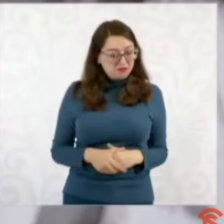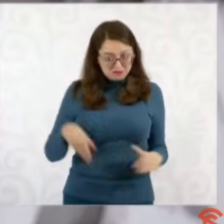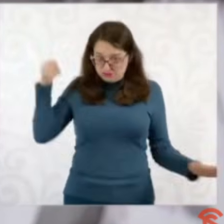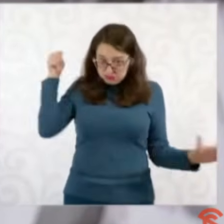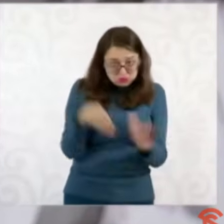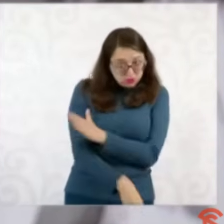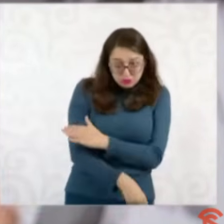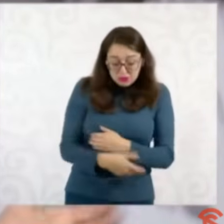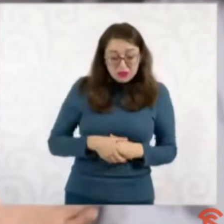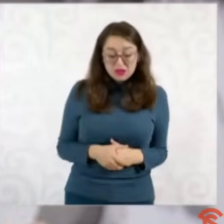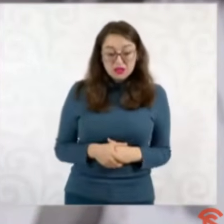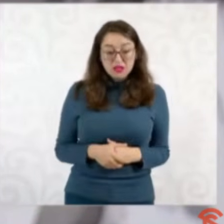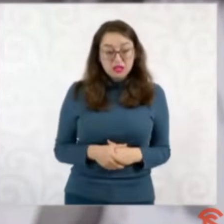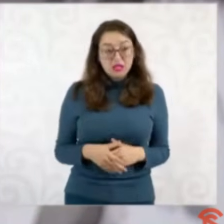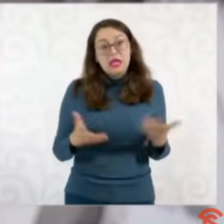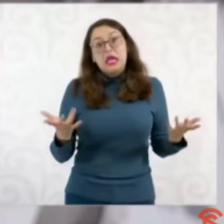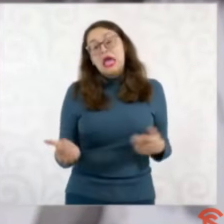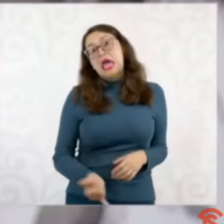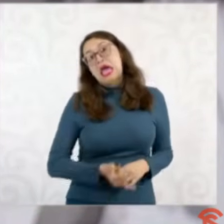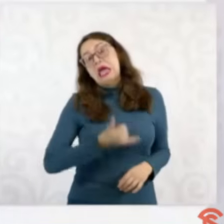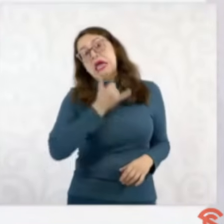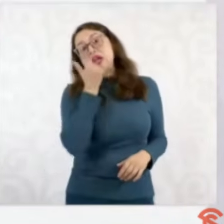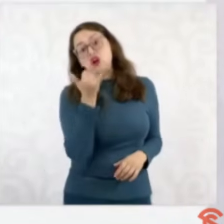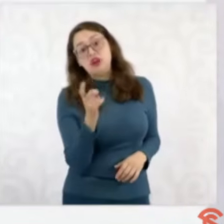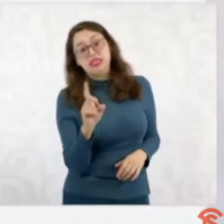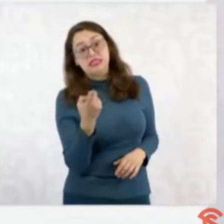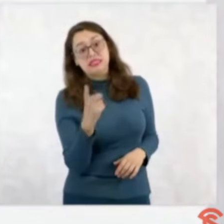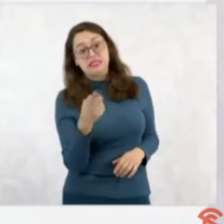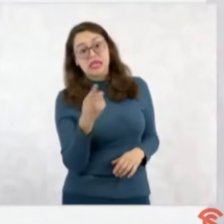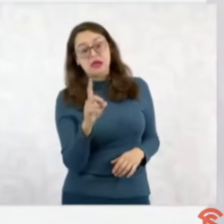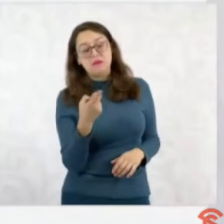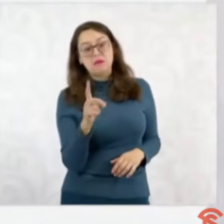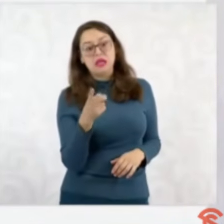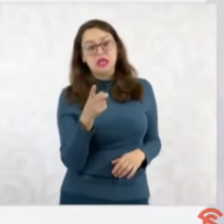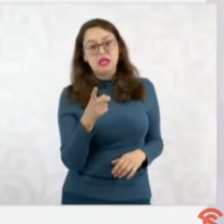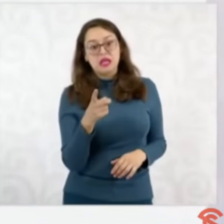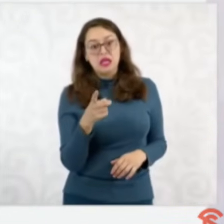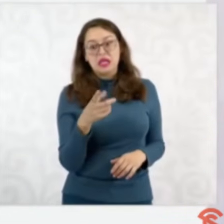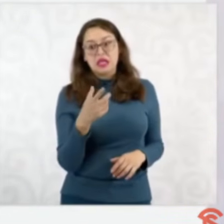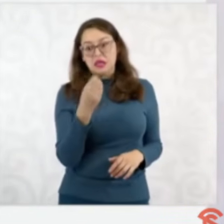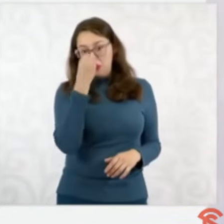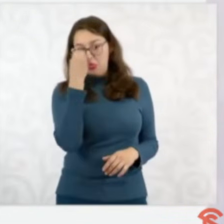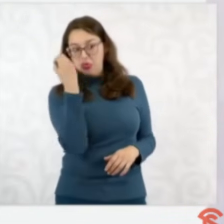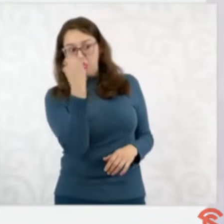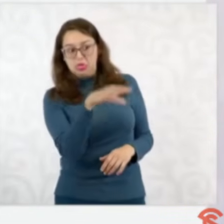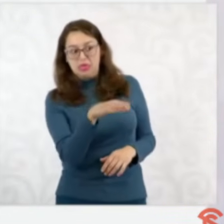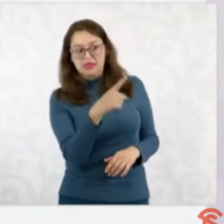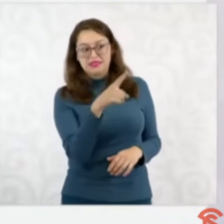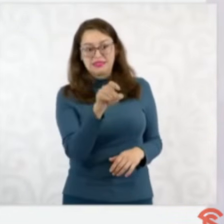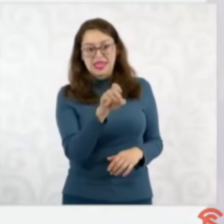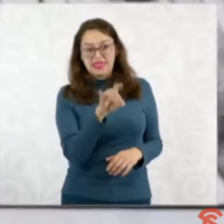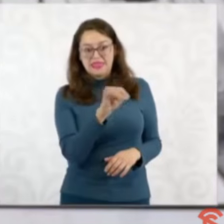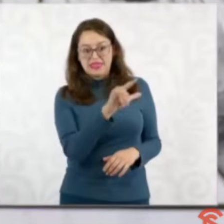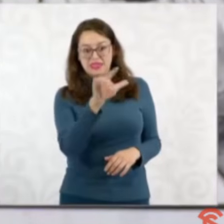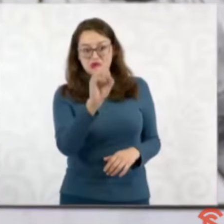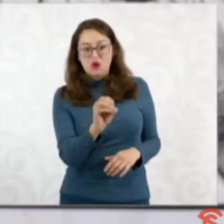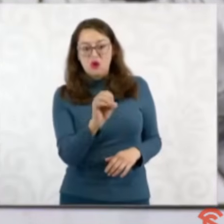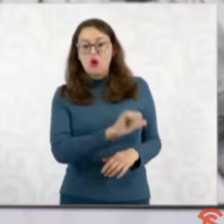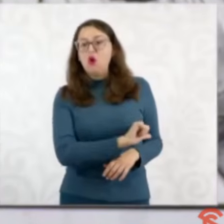Profunda. Unos le llamaron el error de diciembre, porque ya se lo querían agenciar a Zedillo, y otros le